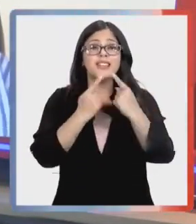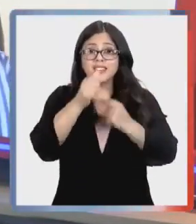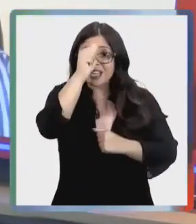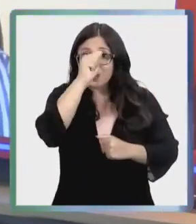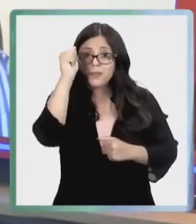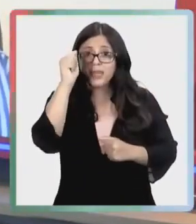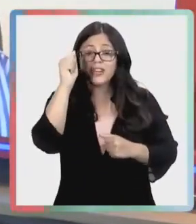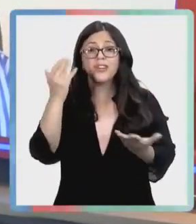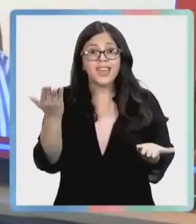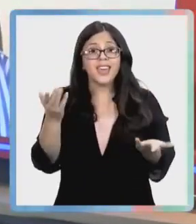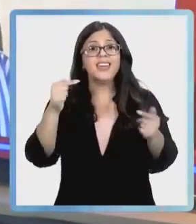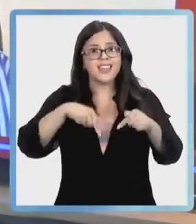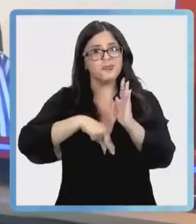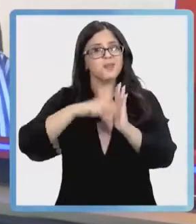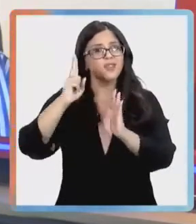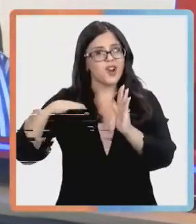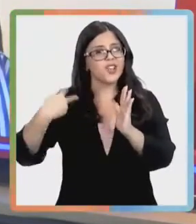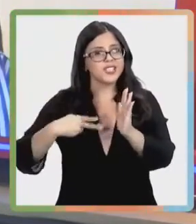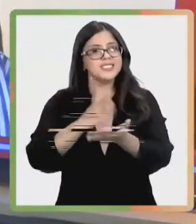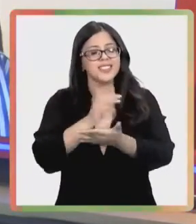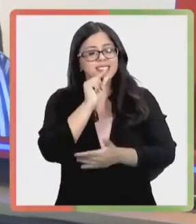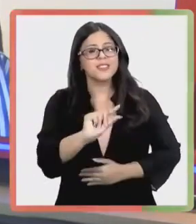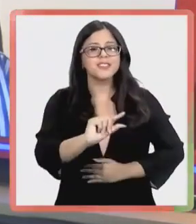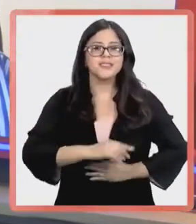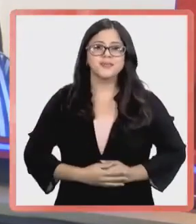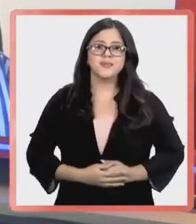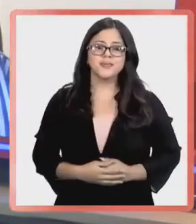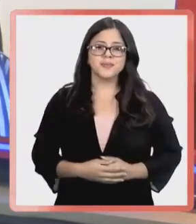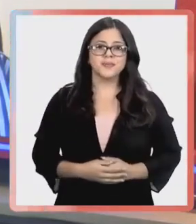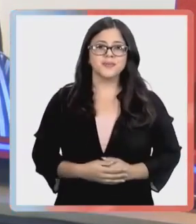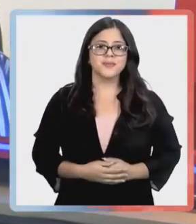entrevista del domingo de Portavoz Noticias. Hasta pronto.